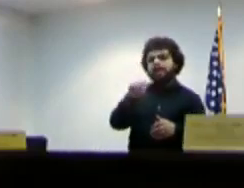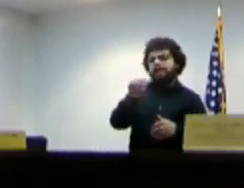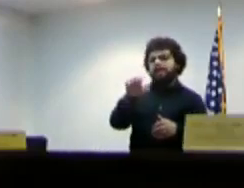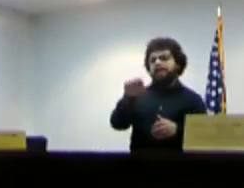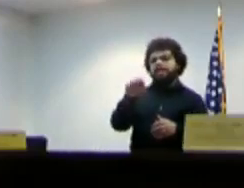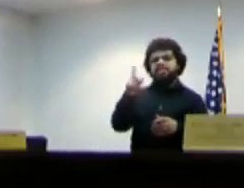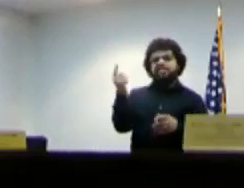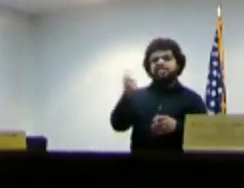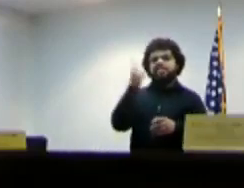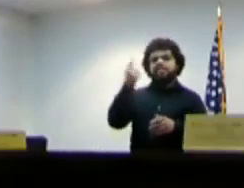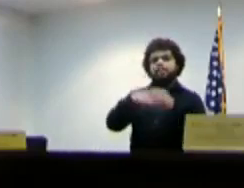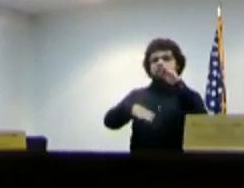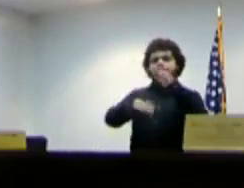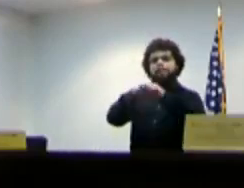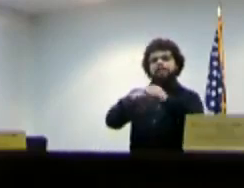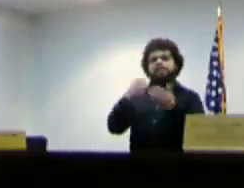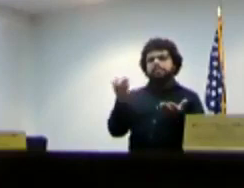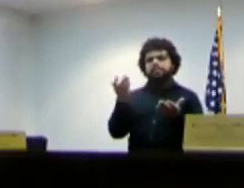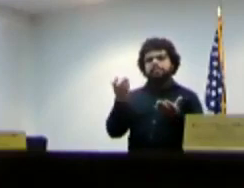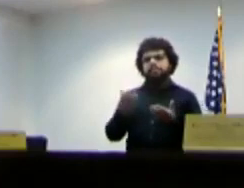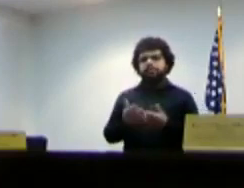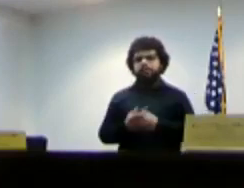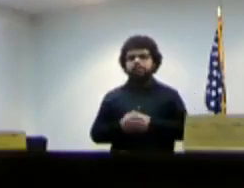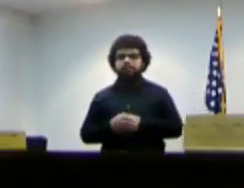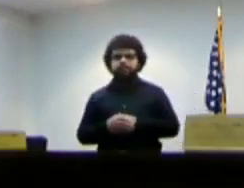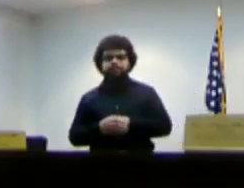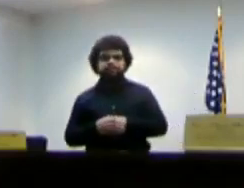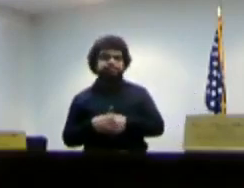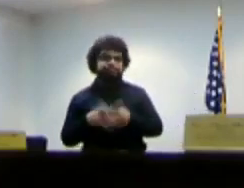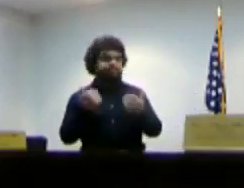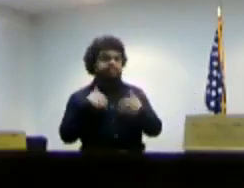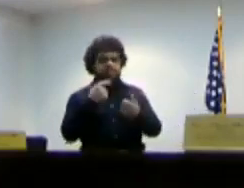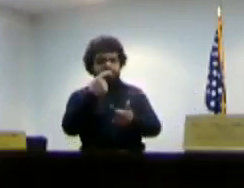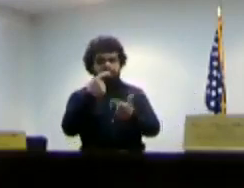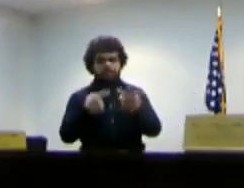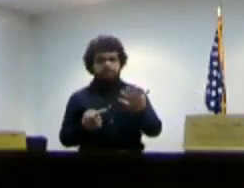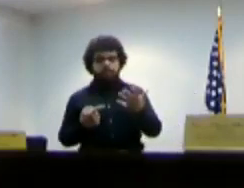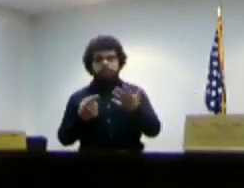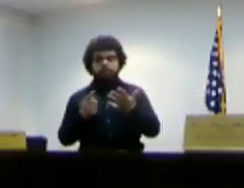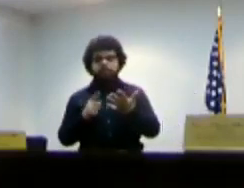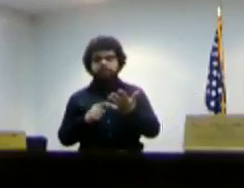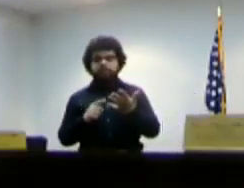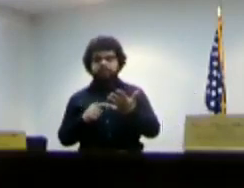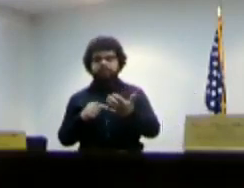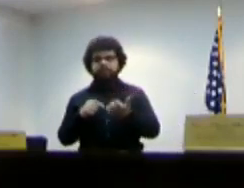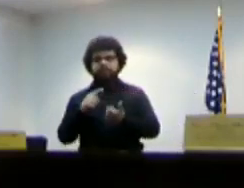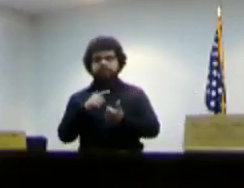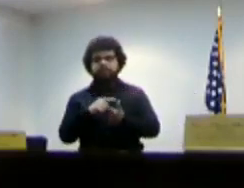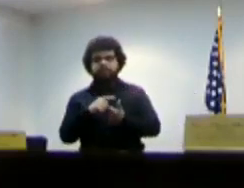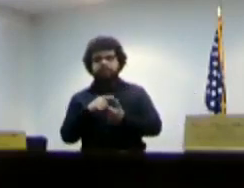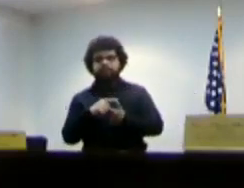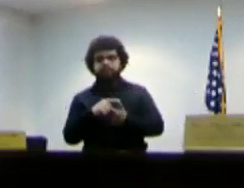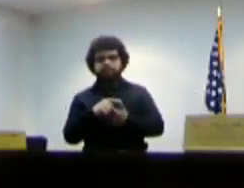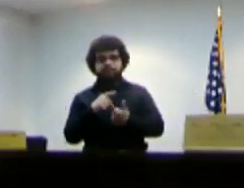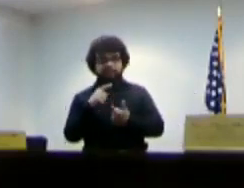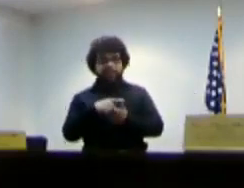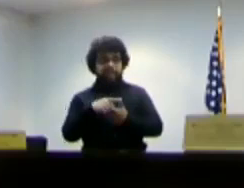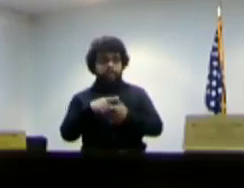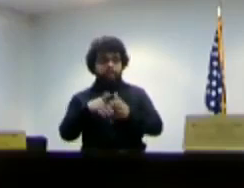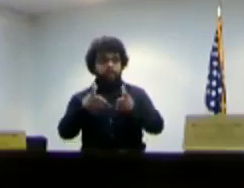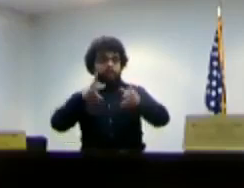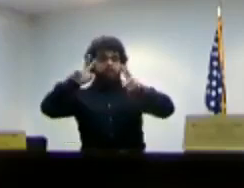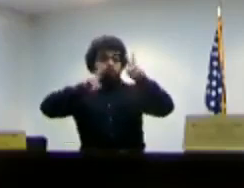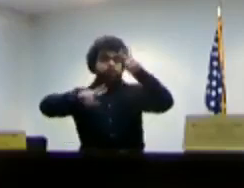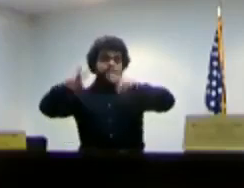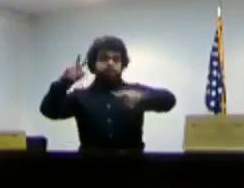AES, la central AES, tiene varias cosas. Tiene la situación de su permiso ambiental